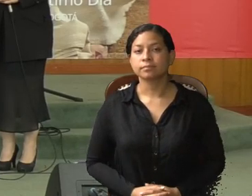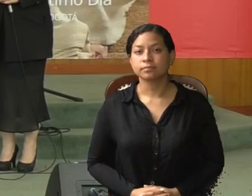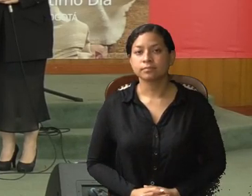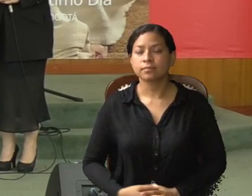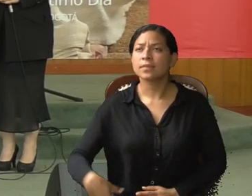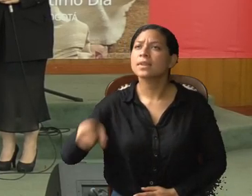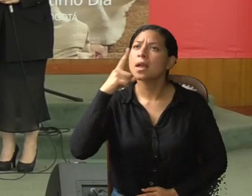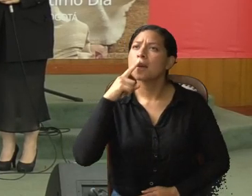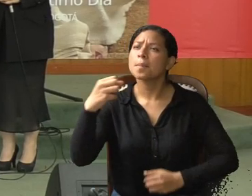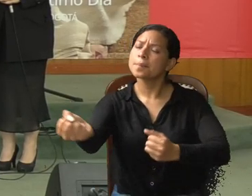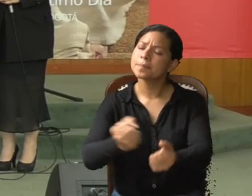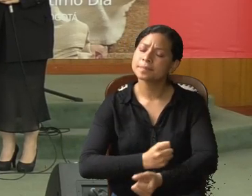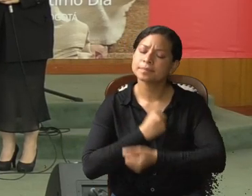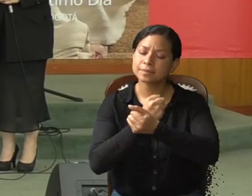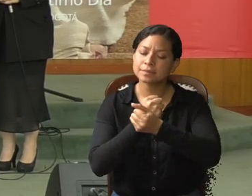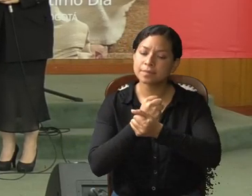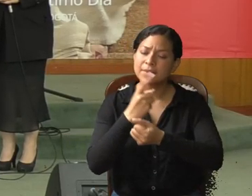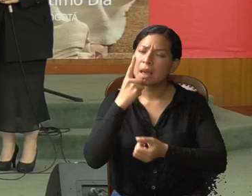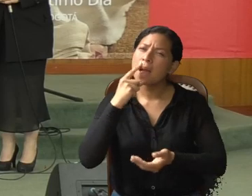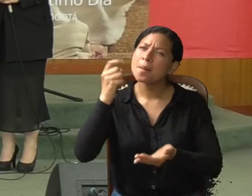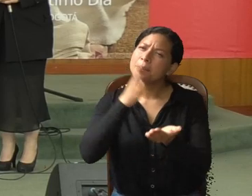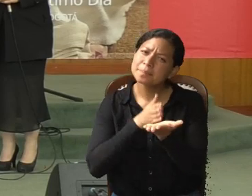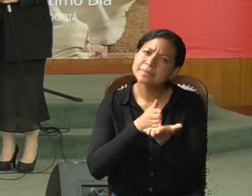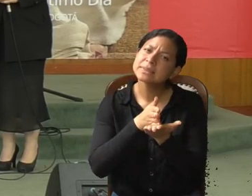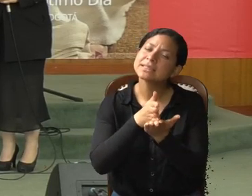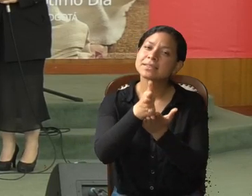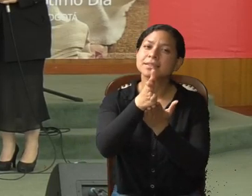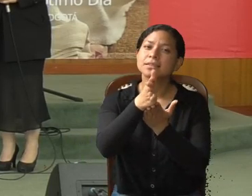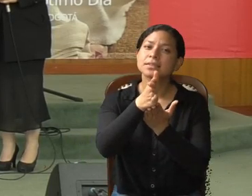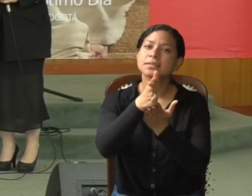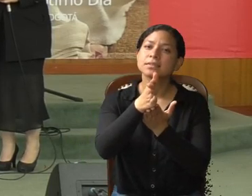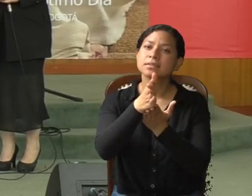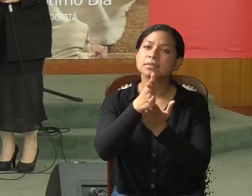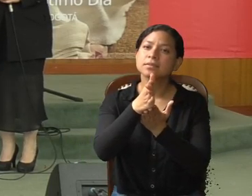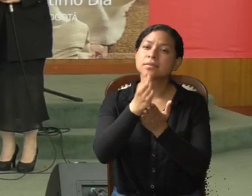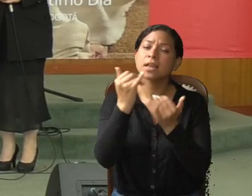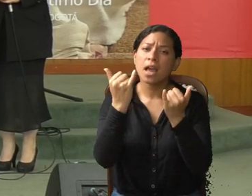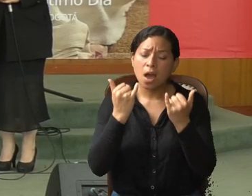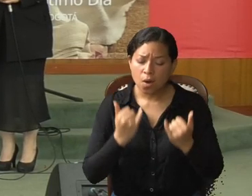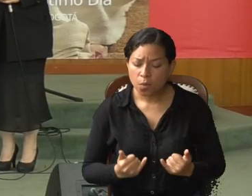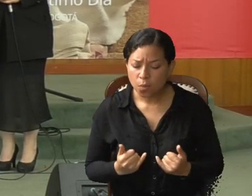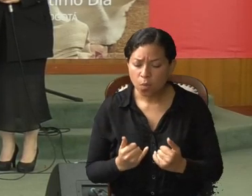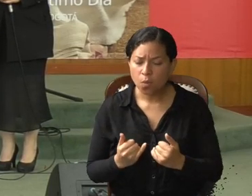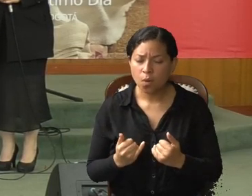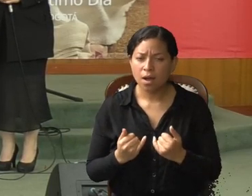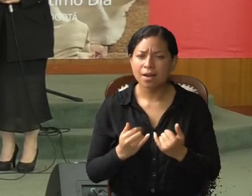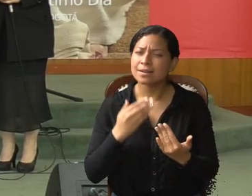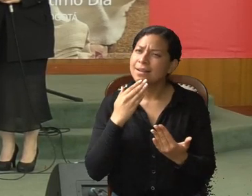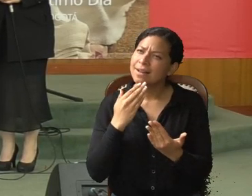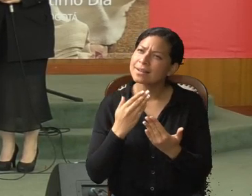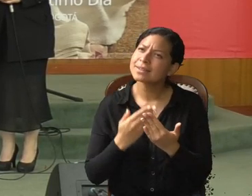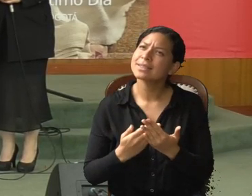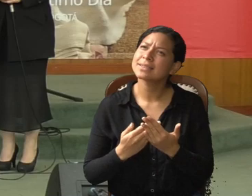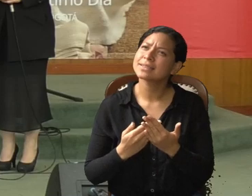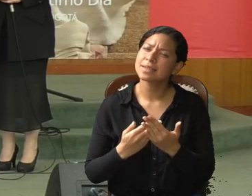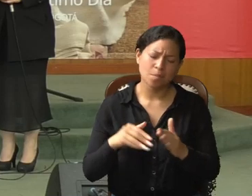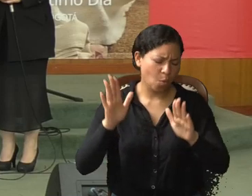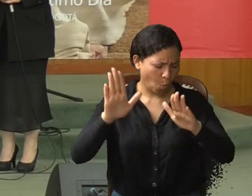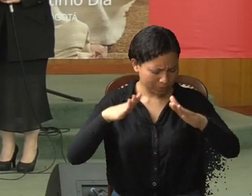Padre de amor, Padre eternal, nos dirigimos en este momento a ti para agradecer por tus grandes